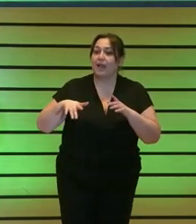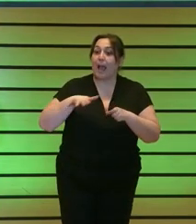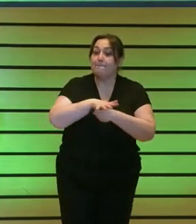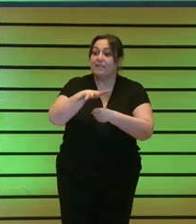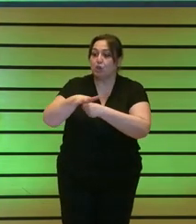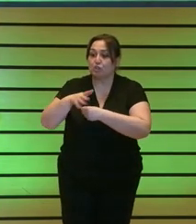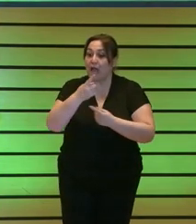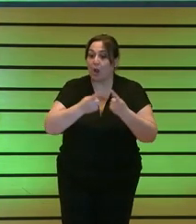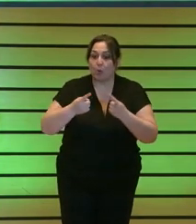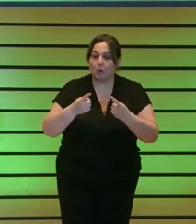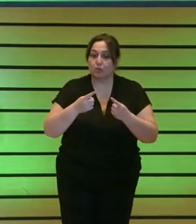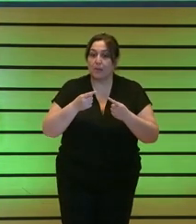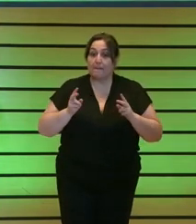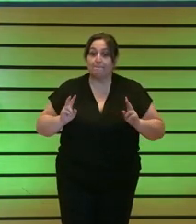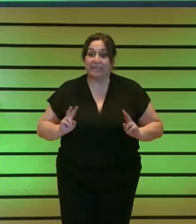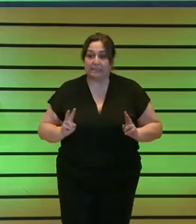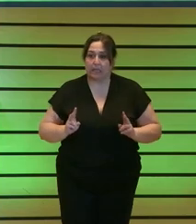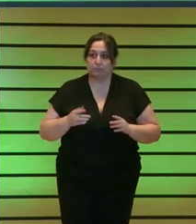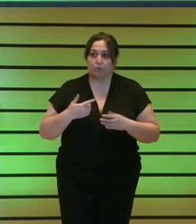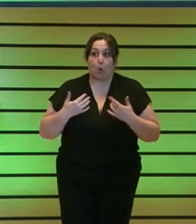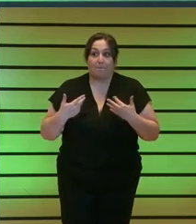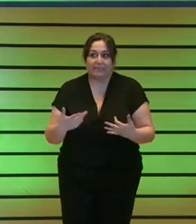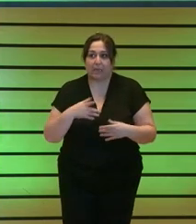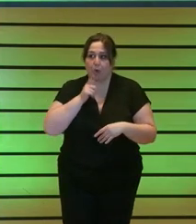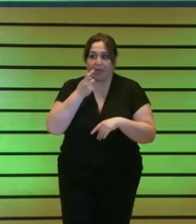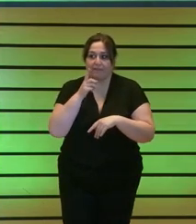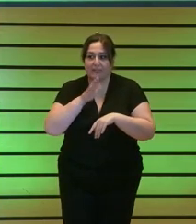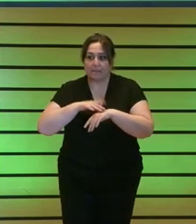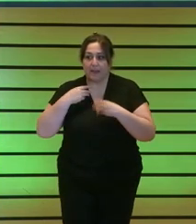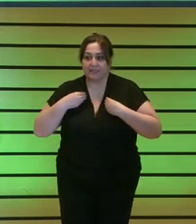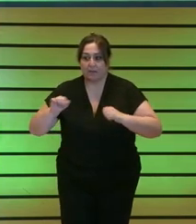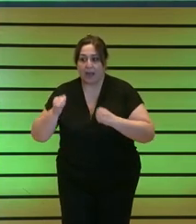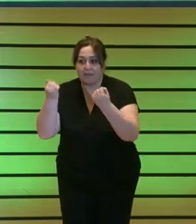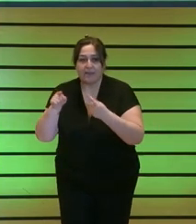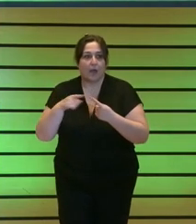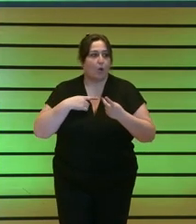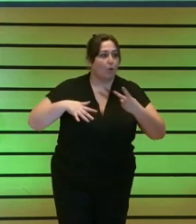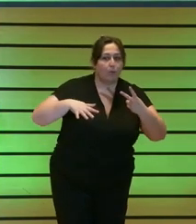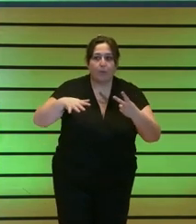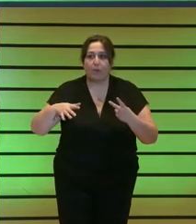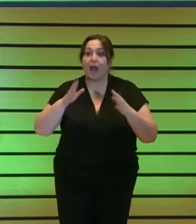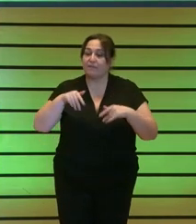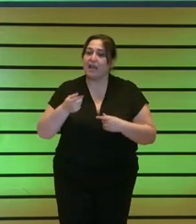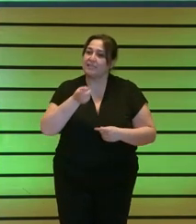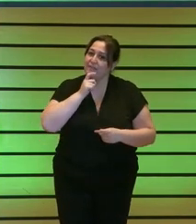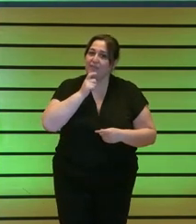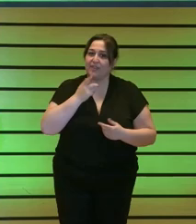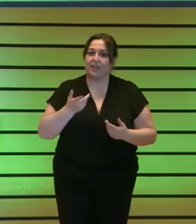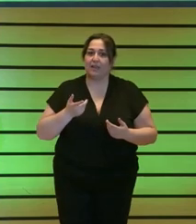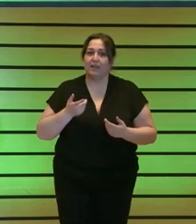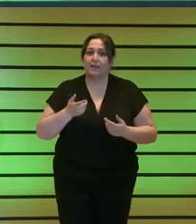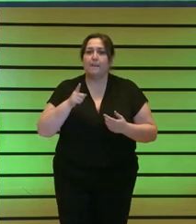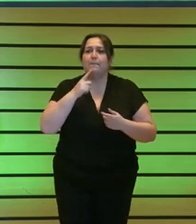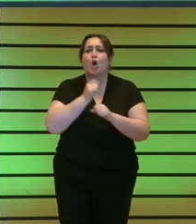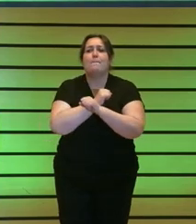las prisas no la prisa por salvar una vida y la actividad frenética lo hace muy difícil no pero no